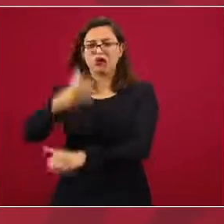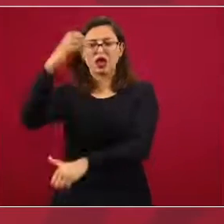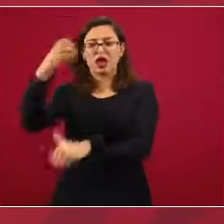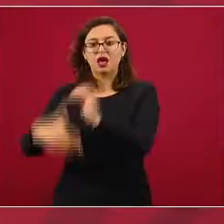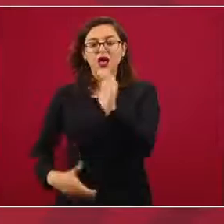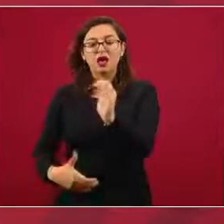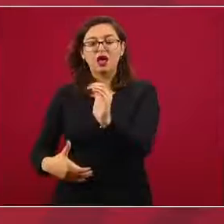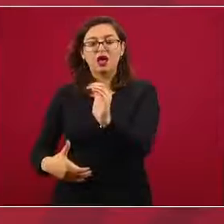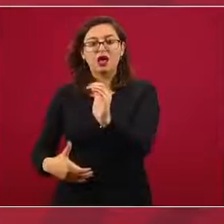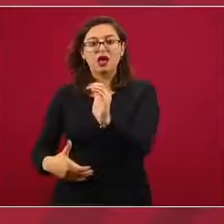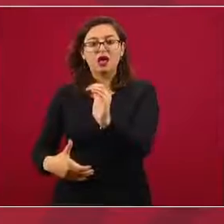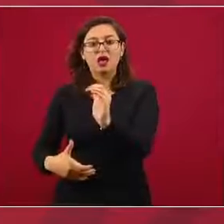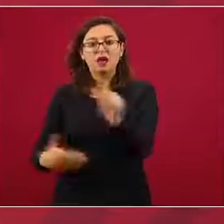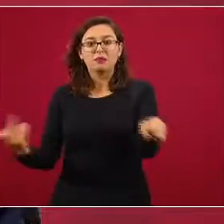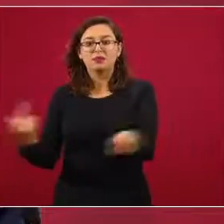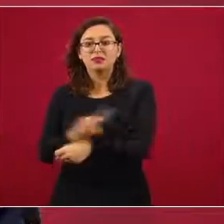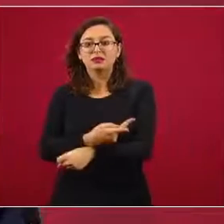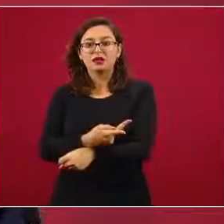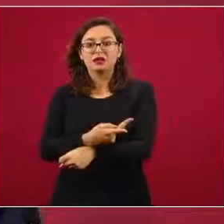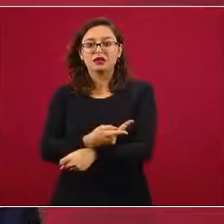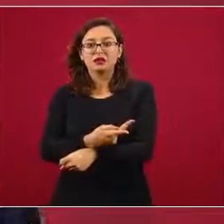Y 10 días después de la elección,